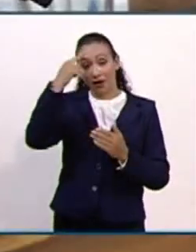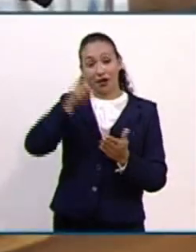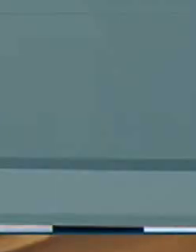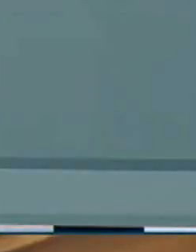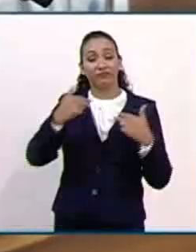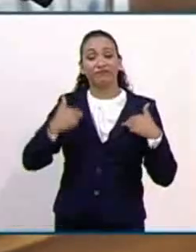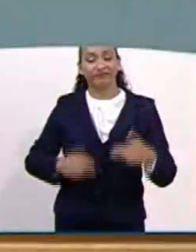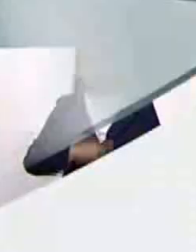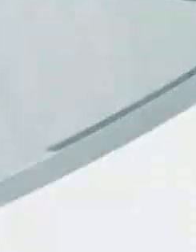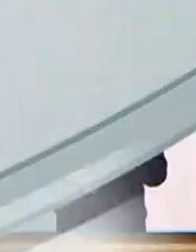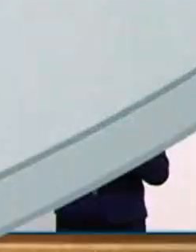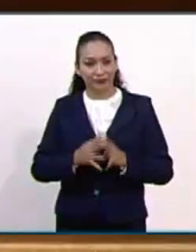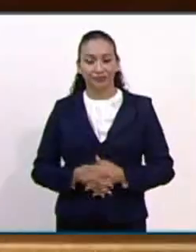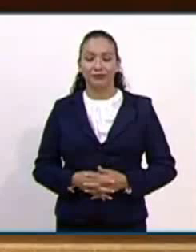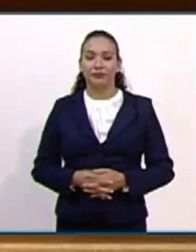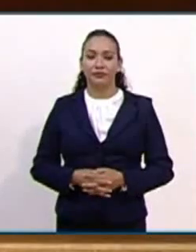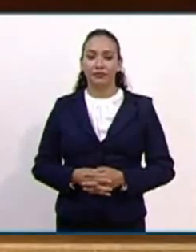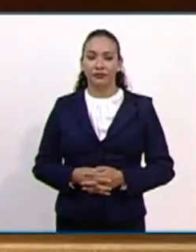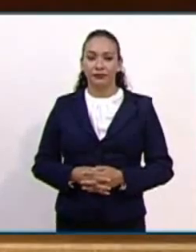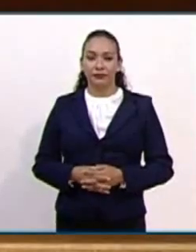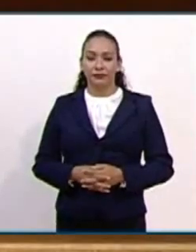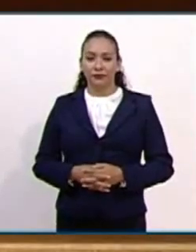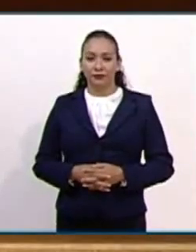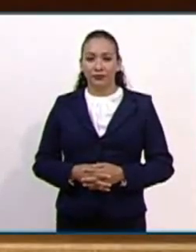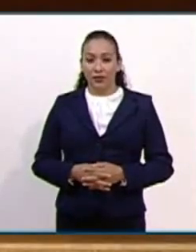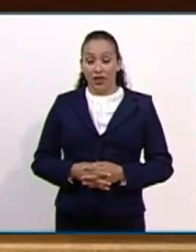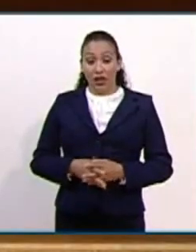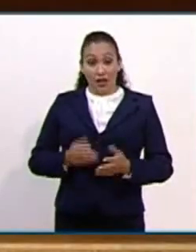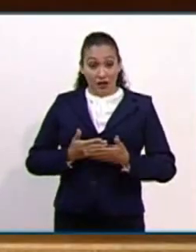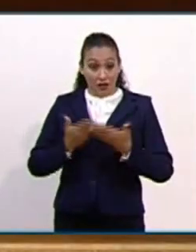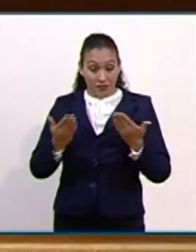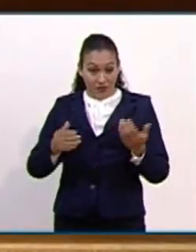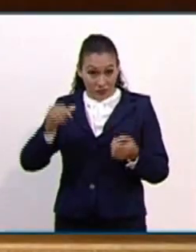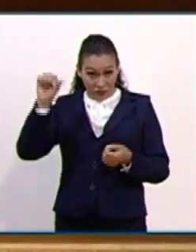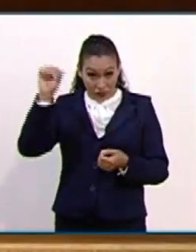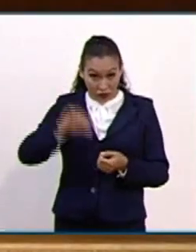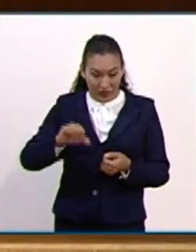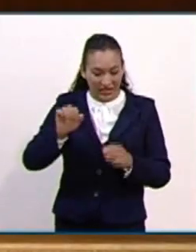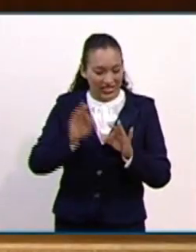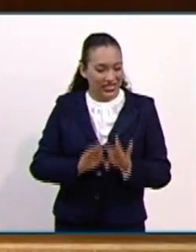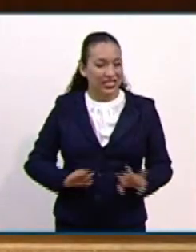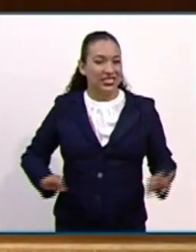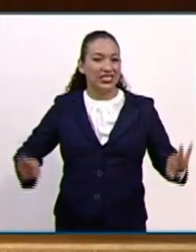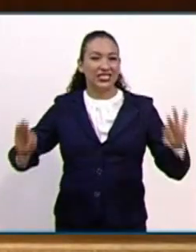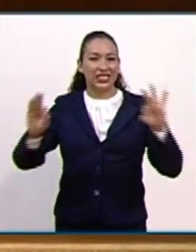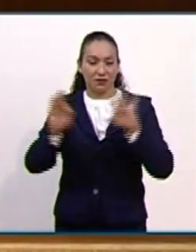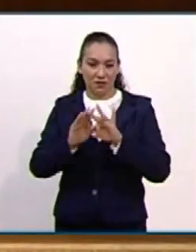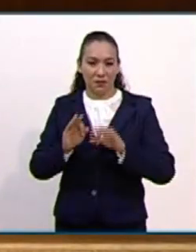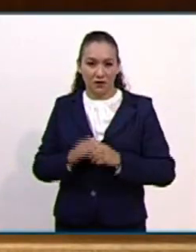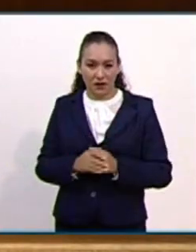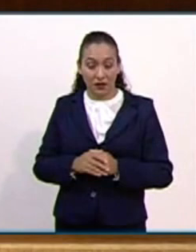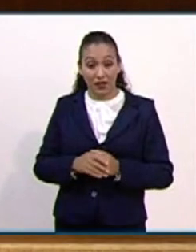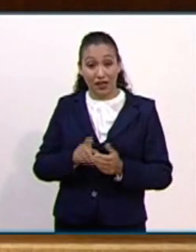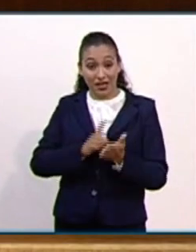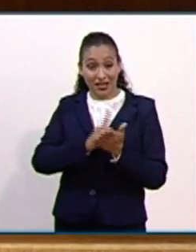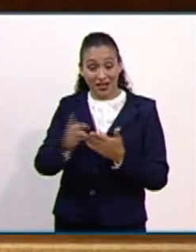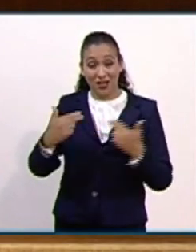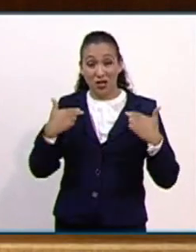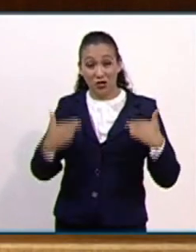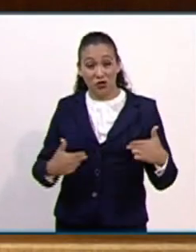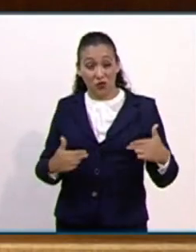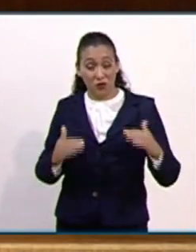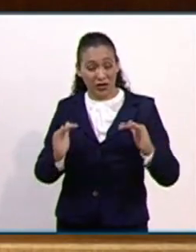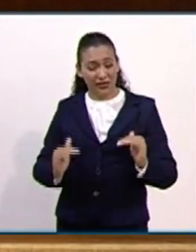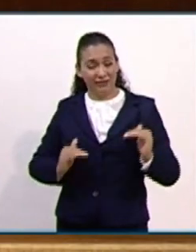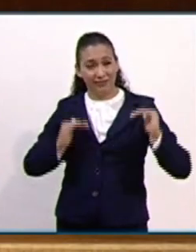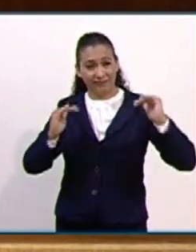humanos. Y hoy más que nunca, es de suma importancia para que los derechos humanos puedan